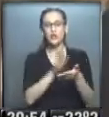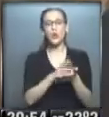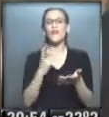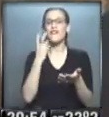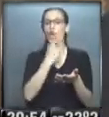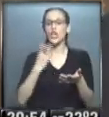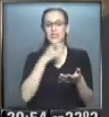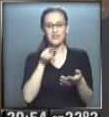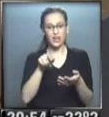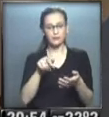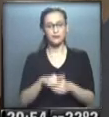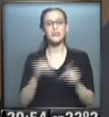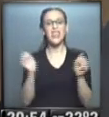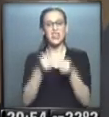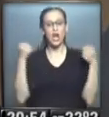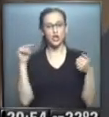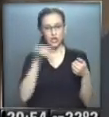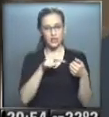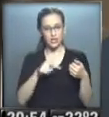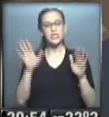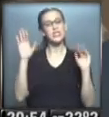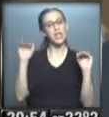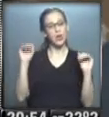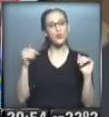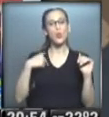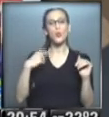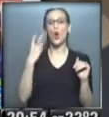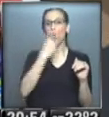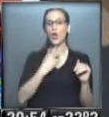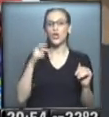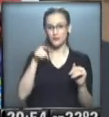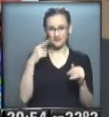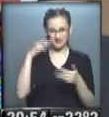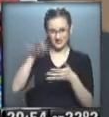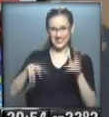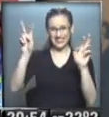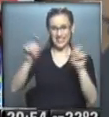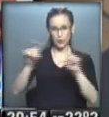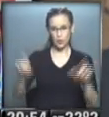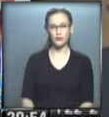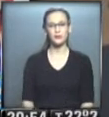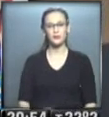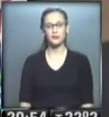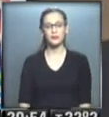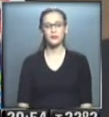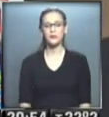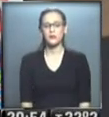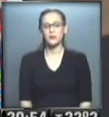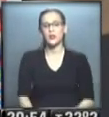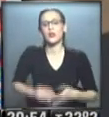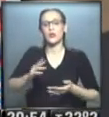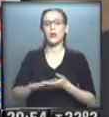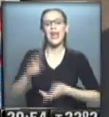el diario 7. Saluda en Bolivia la aprobación inicial del acuerdo de Iro-Perú. ¿Qué significa esta? La Comisión de